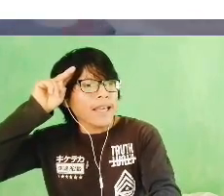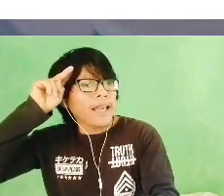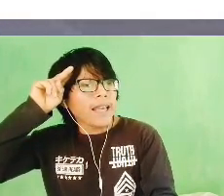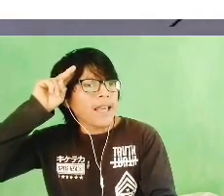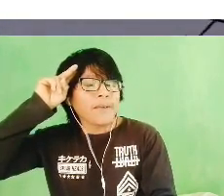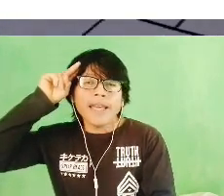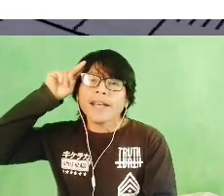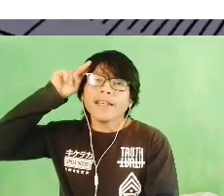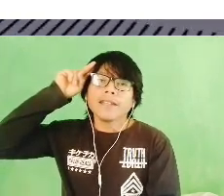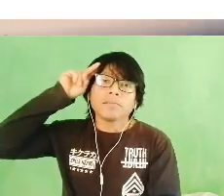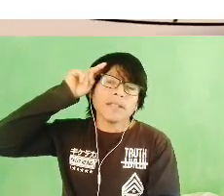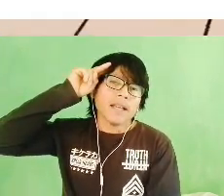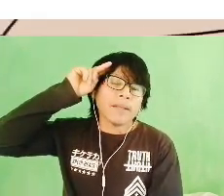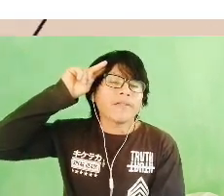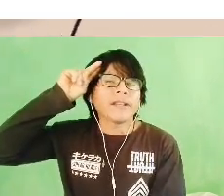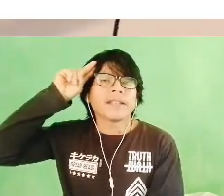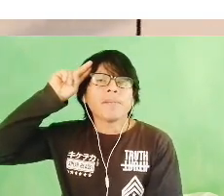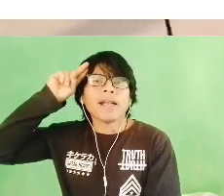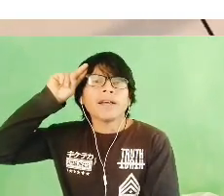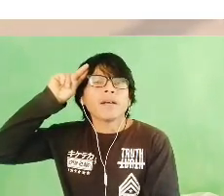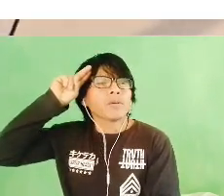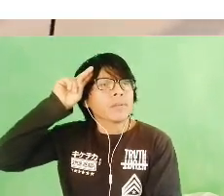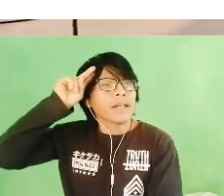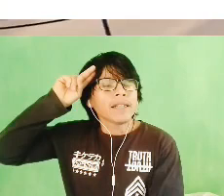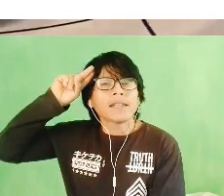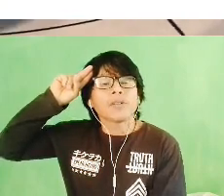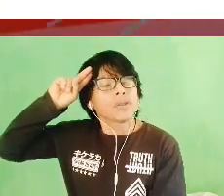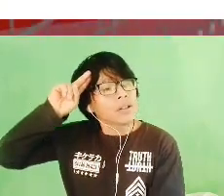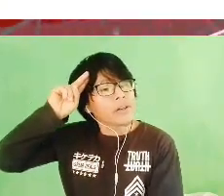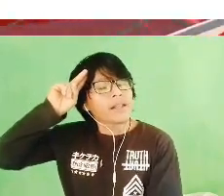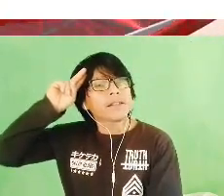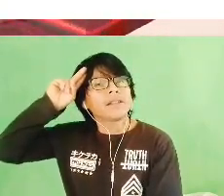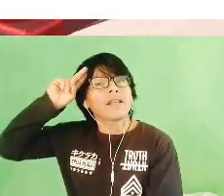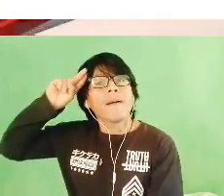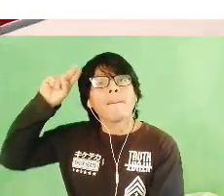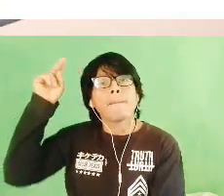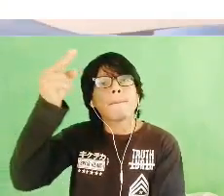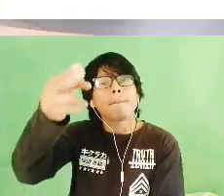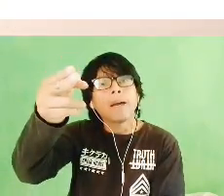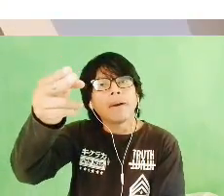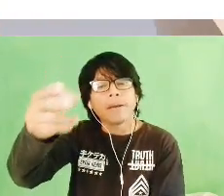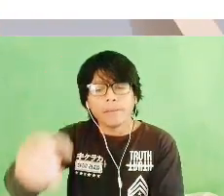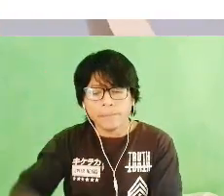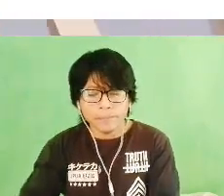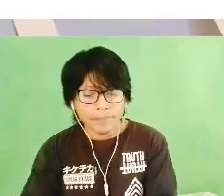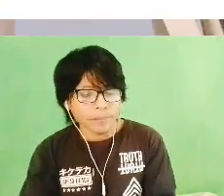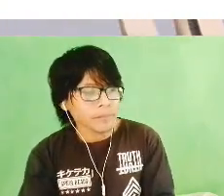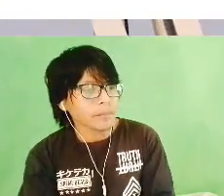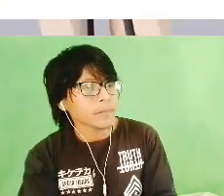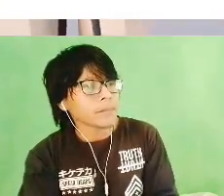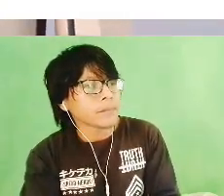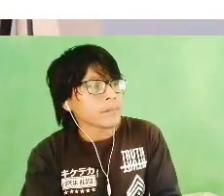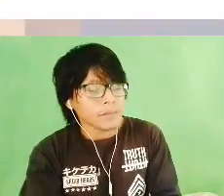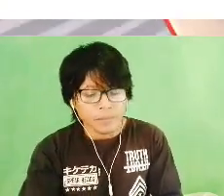un excelente viernes, prácticamente fin de semana, amigos, amigas, señores, señoras. Bye, bye.